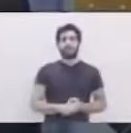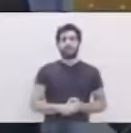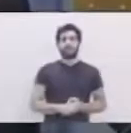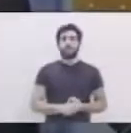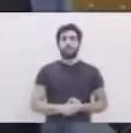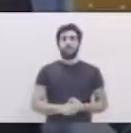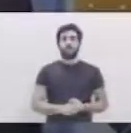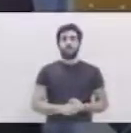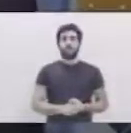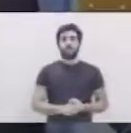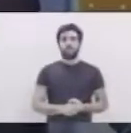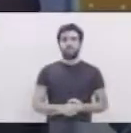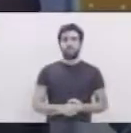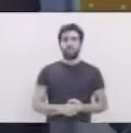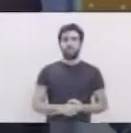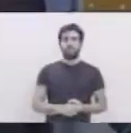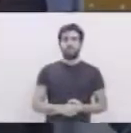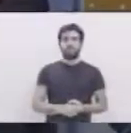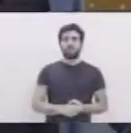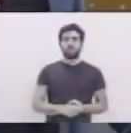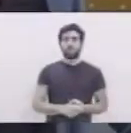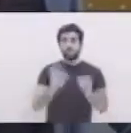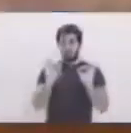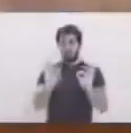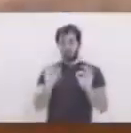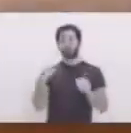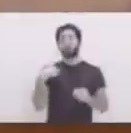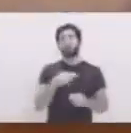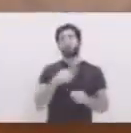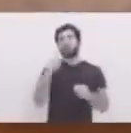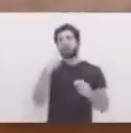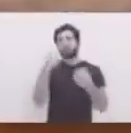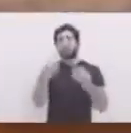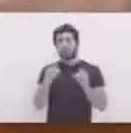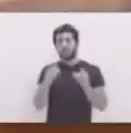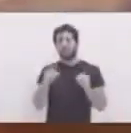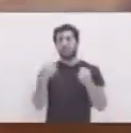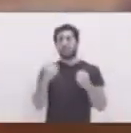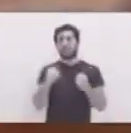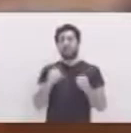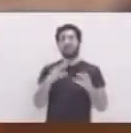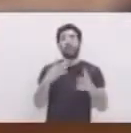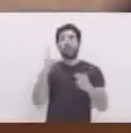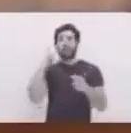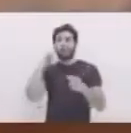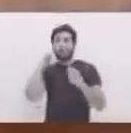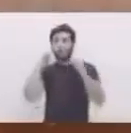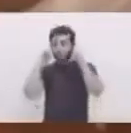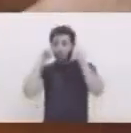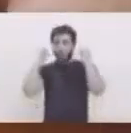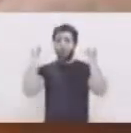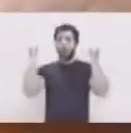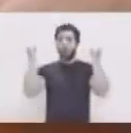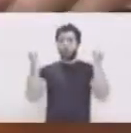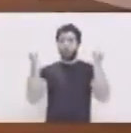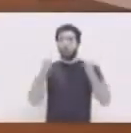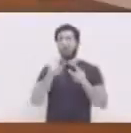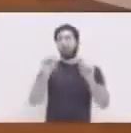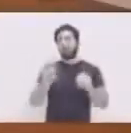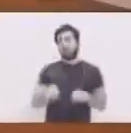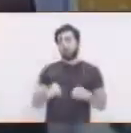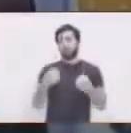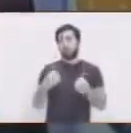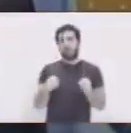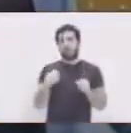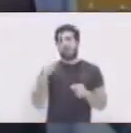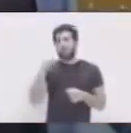Gracias. Y esto los vamos a tratar de ponerlos un poco arriba de la oreja grande, para que nos quede un pedazo que